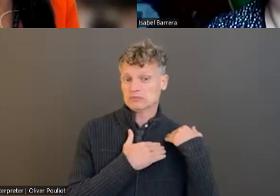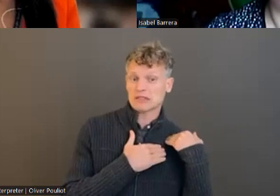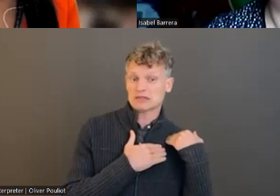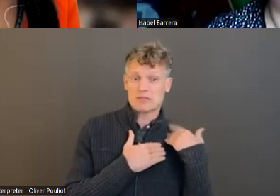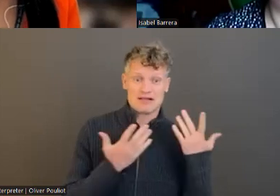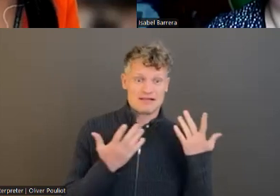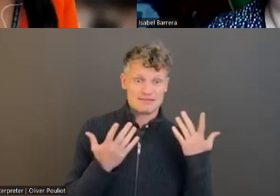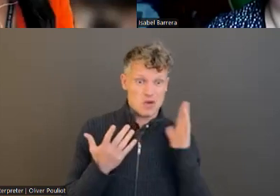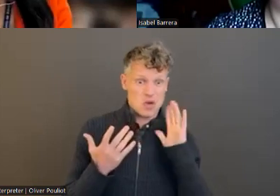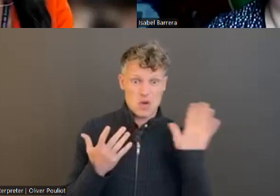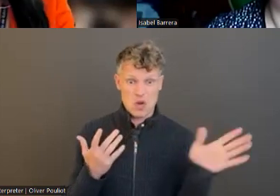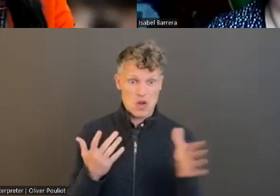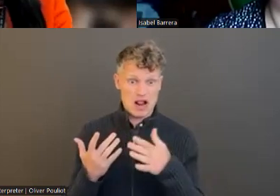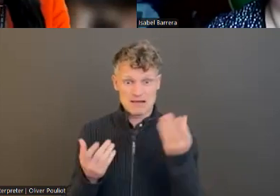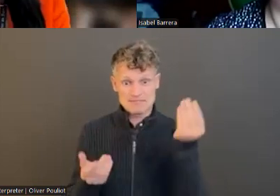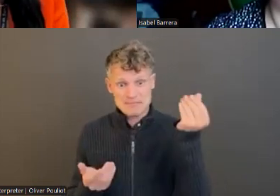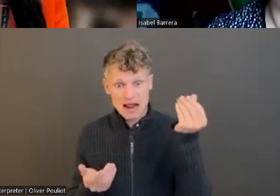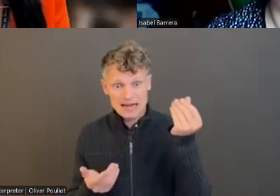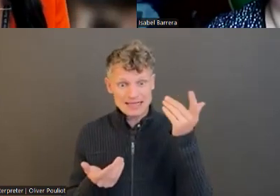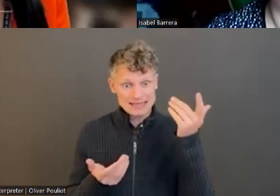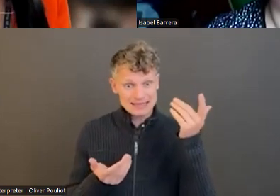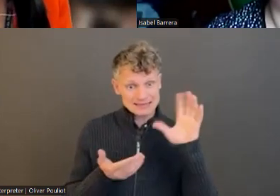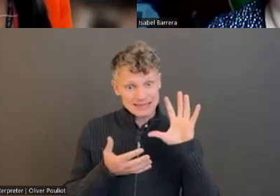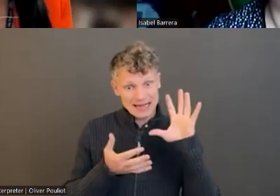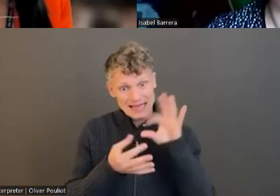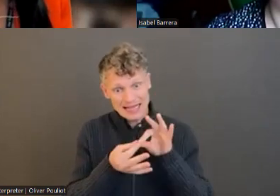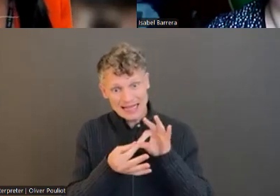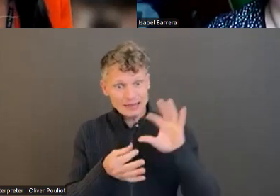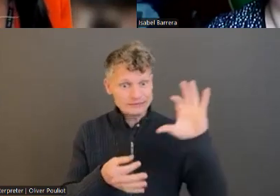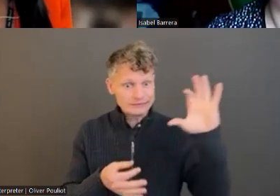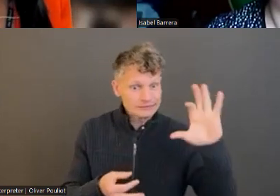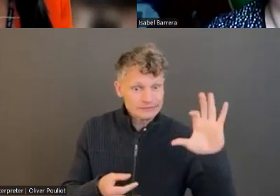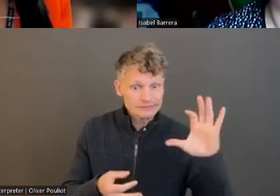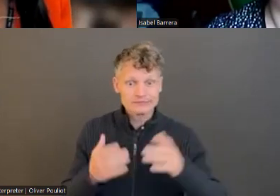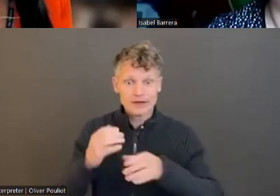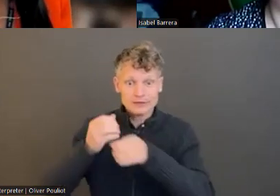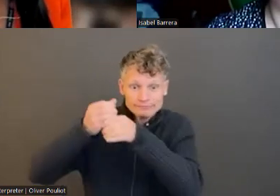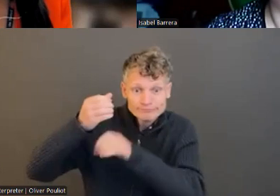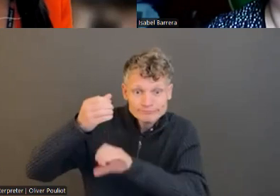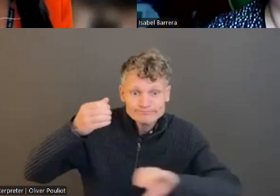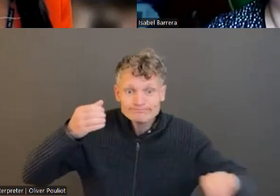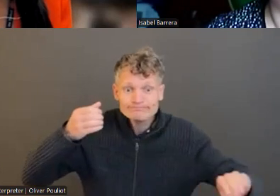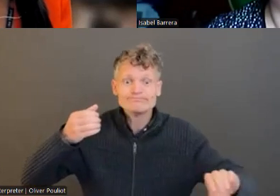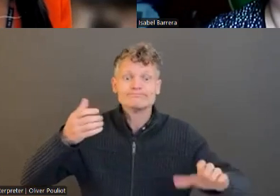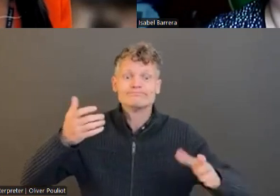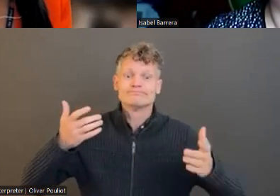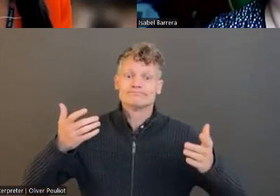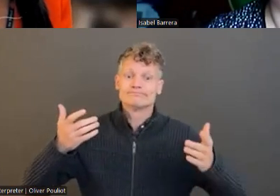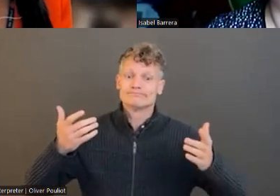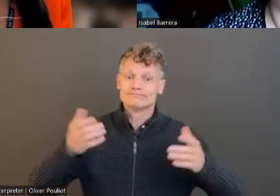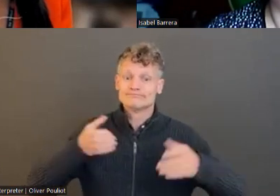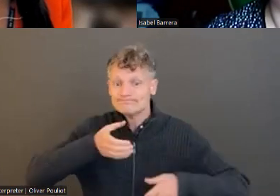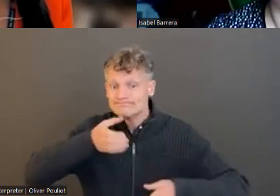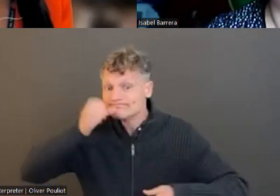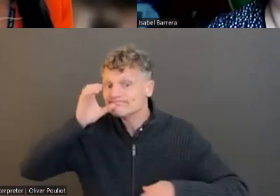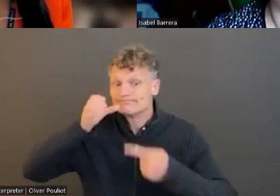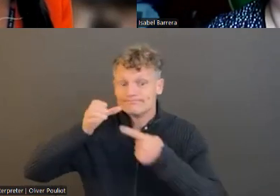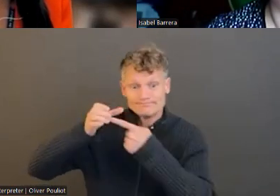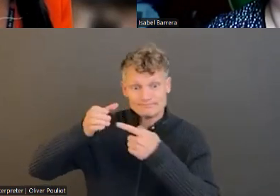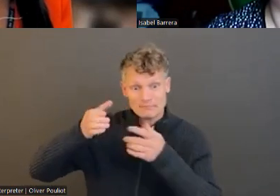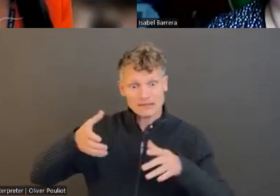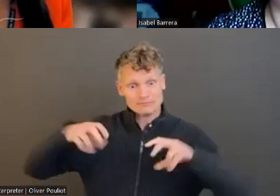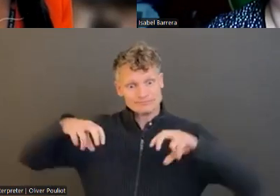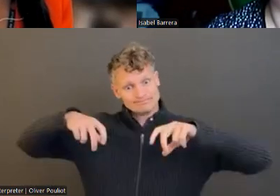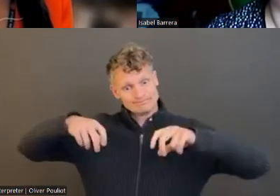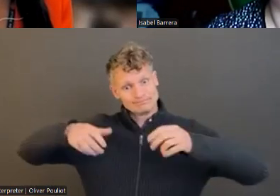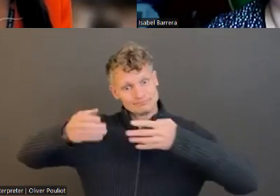trabajar con los gobiernos locales para identificar en dónde están las poblaciones, por qué continúan con la práctica de defecación al aire